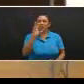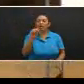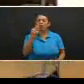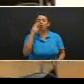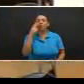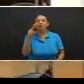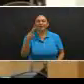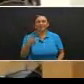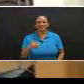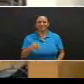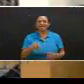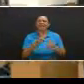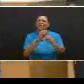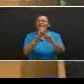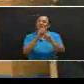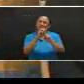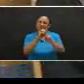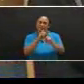Pero,